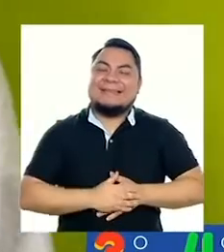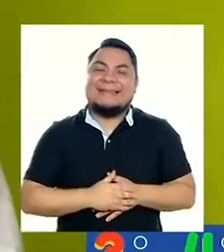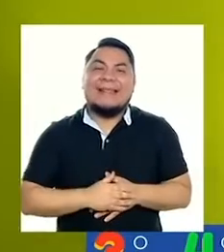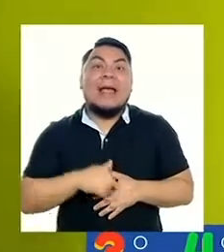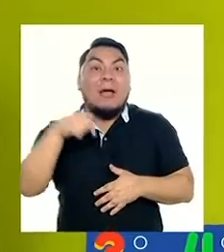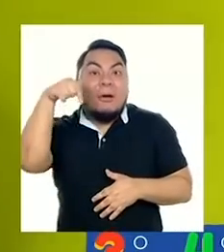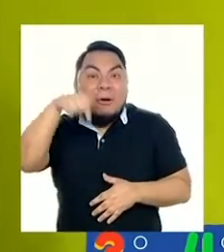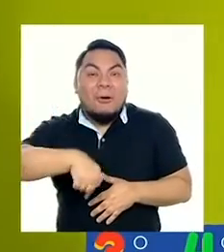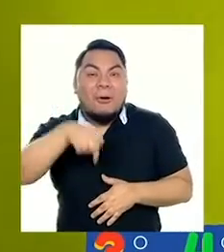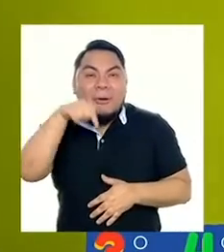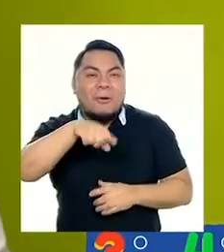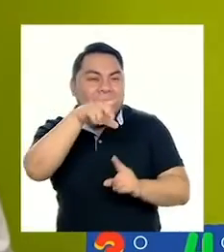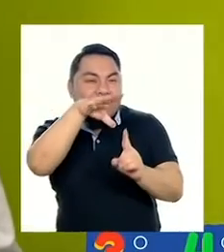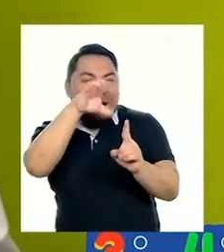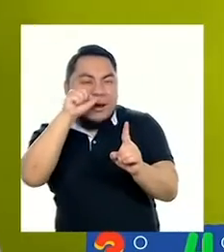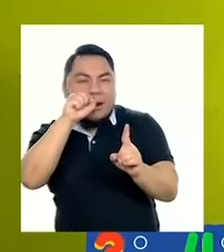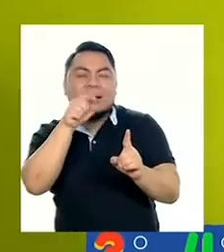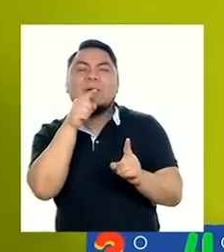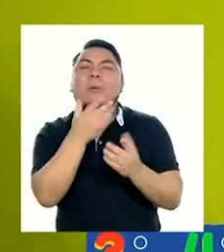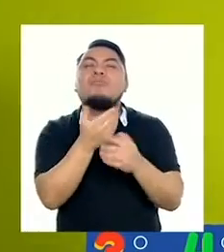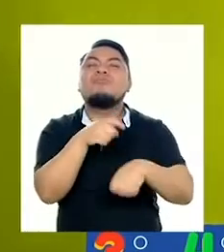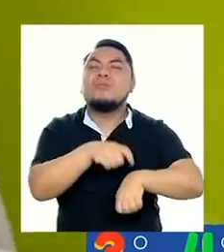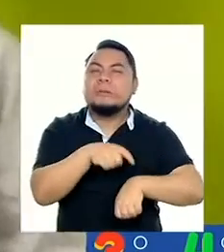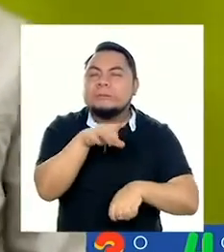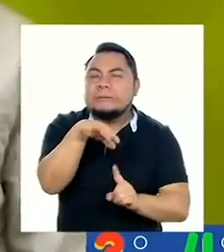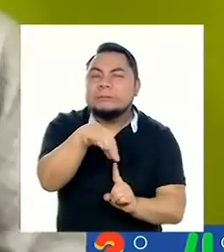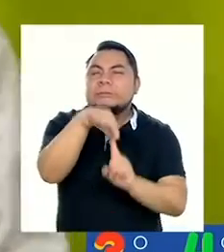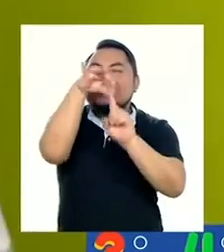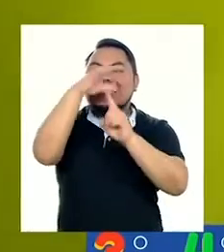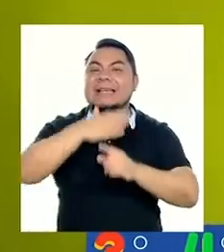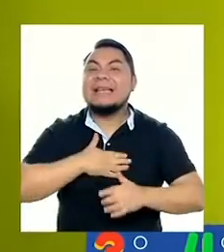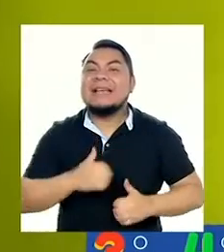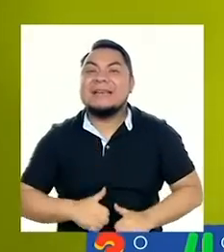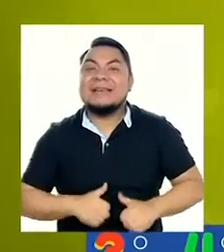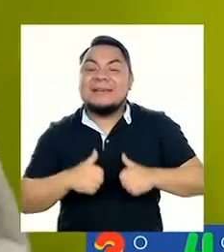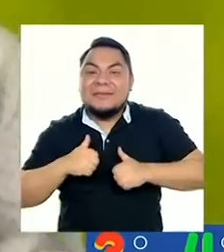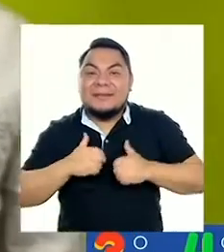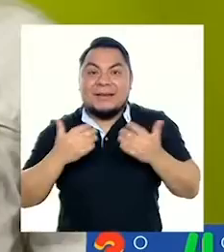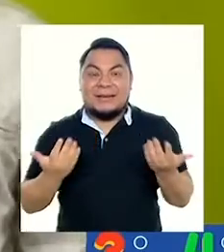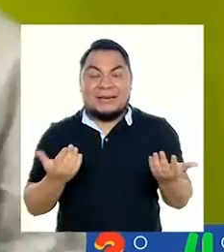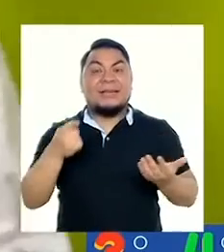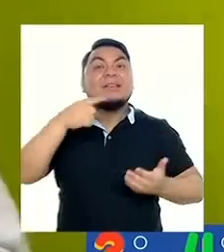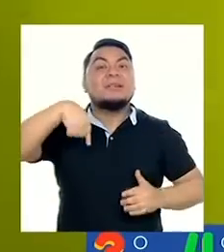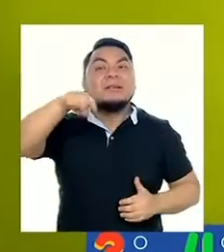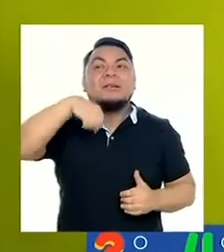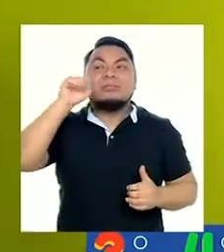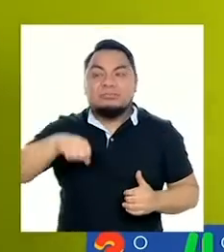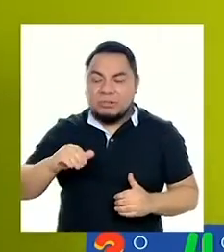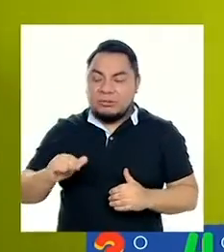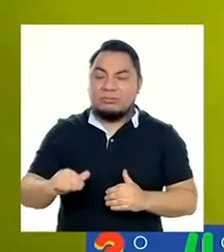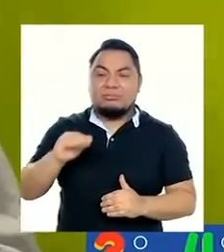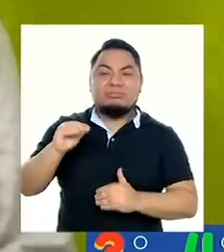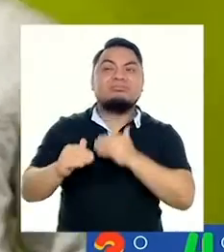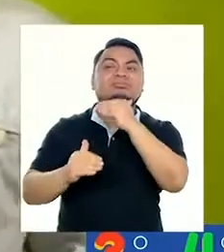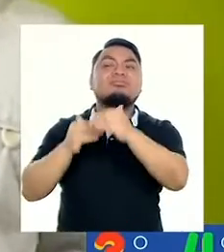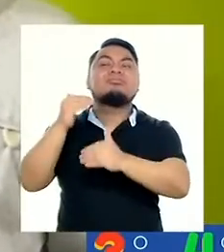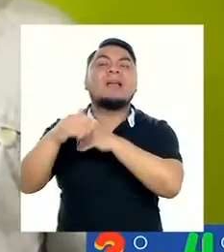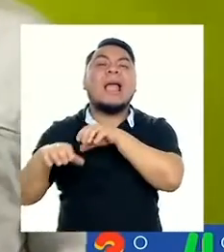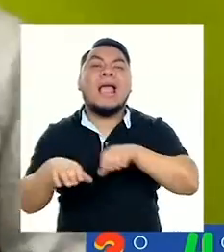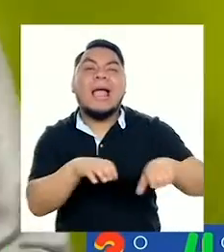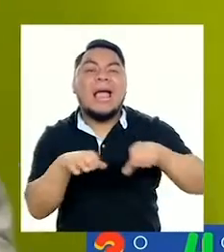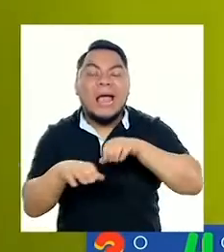a identificar momentos especiales de nuestra vida a medida que hemos ido creciendo para